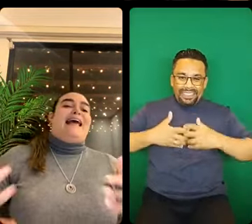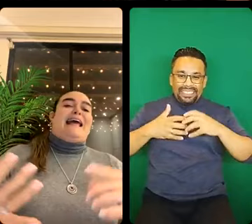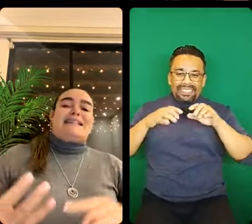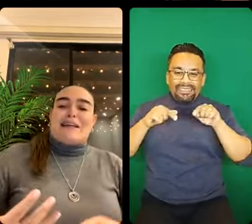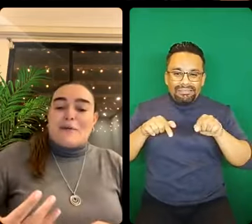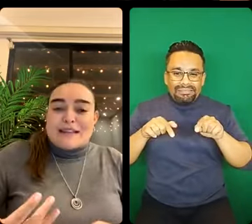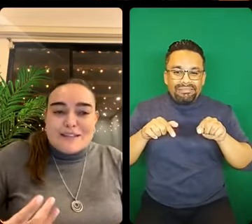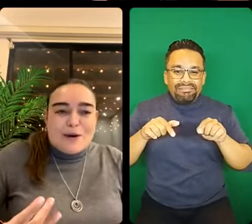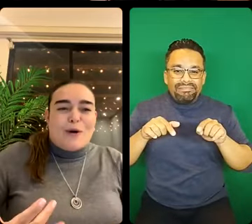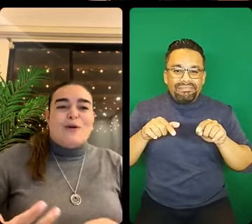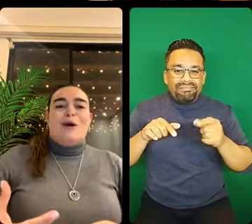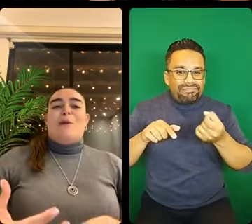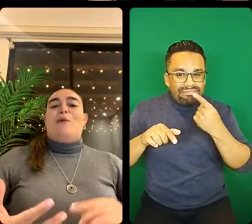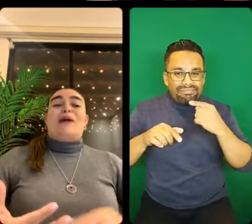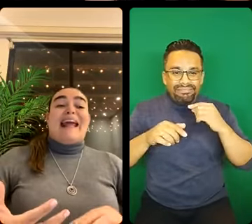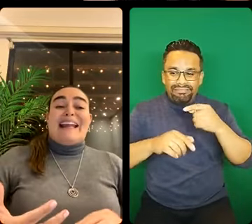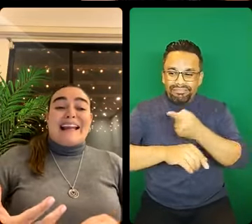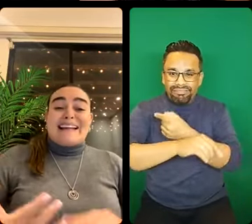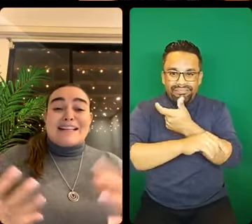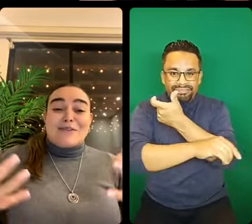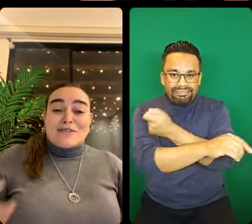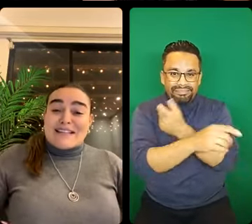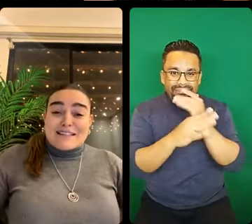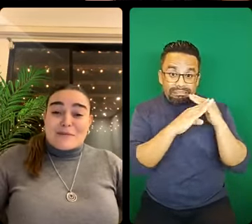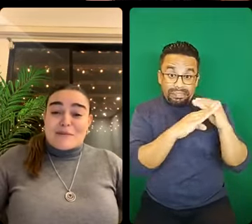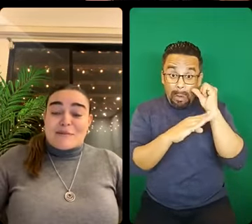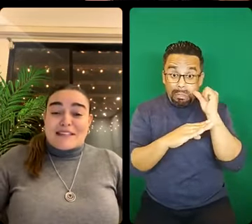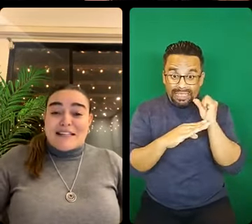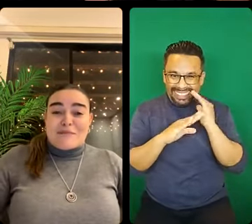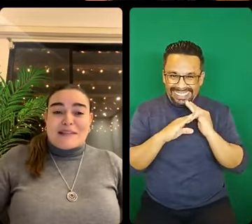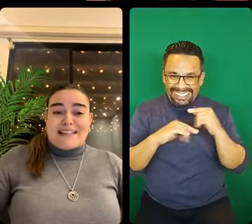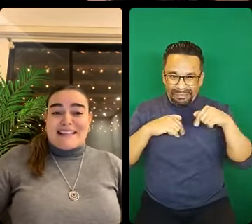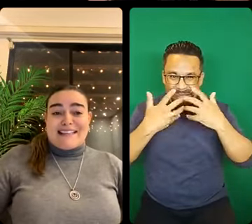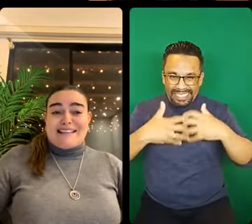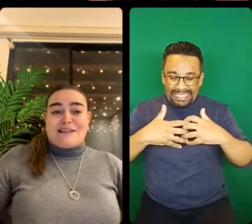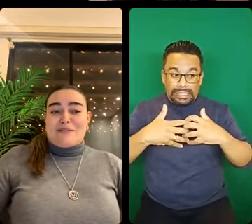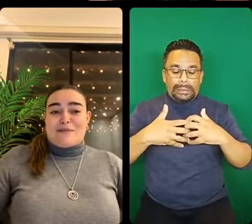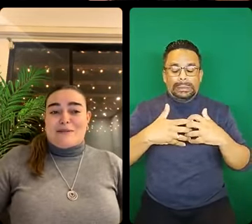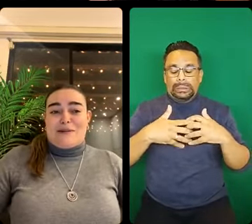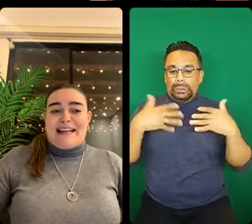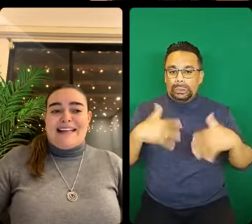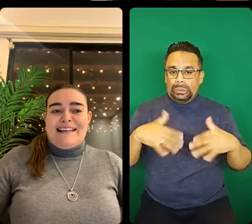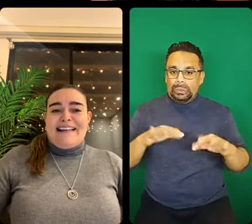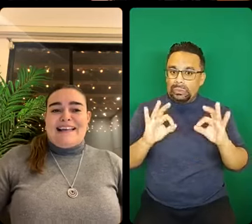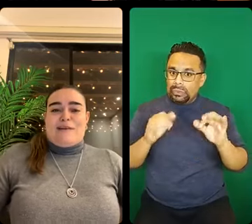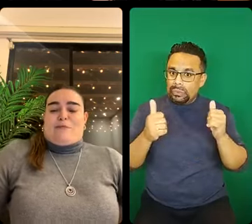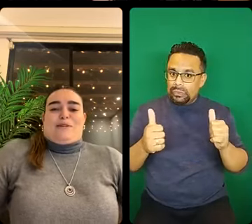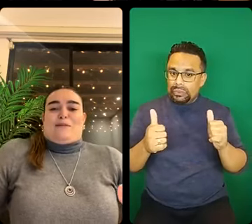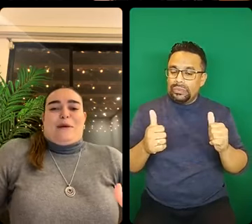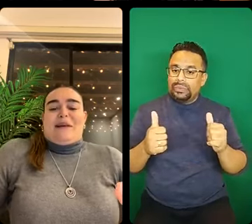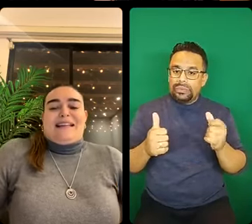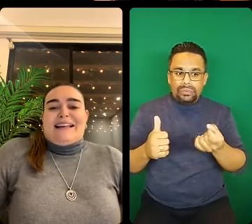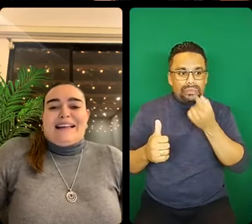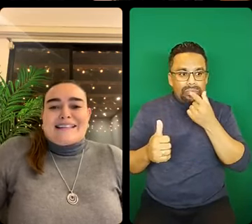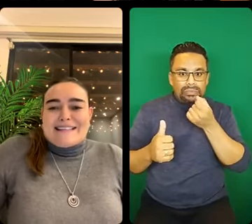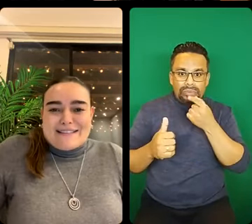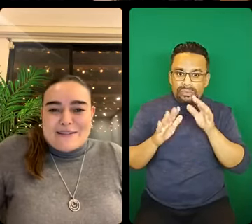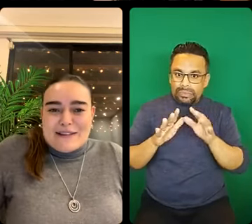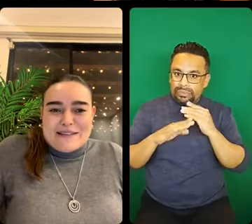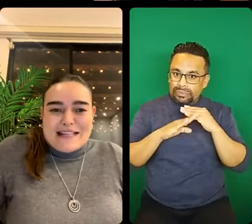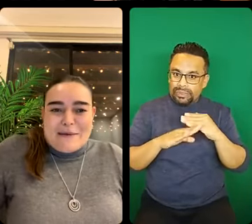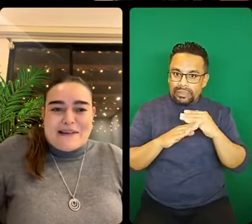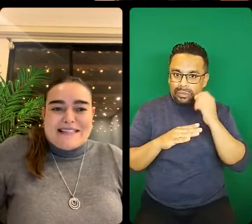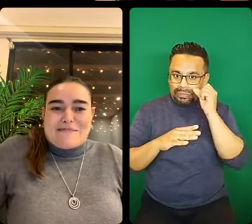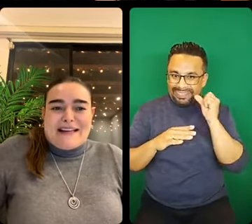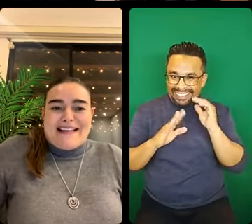apoyar esta educación, por generar esa conciencia sobre un tema tan importante que es la anticoncepción oral. Y pues obviamente la sensación